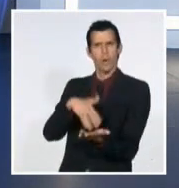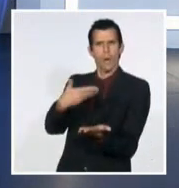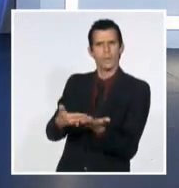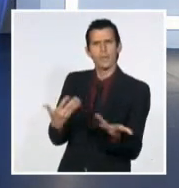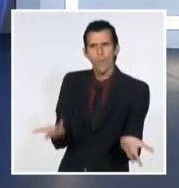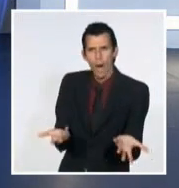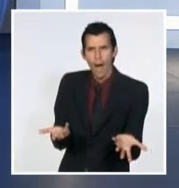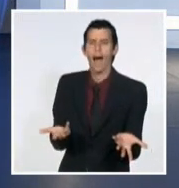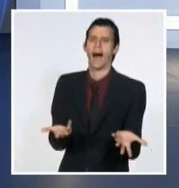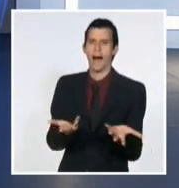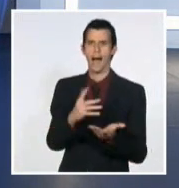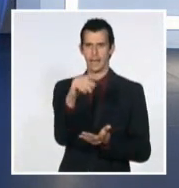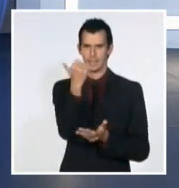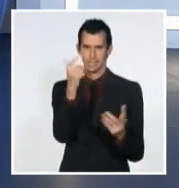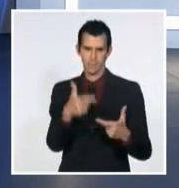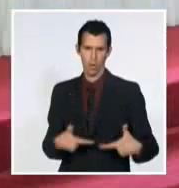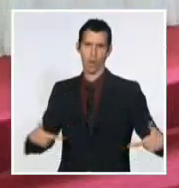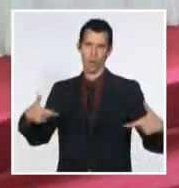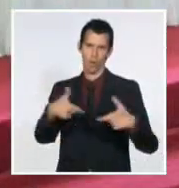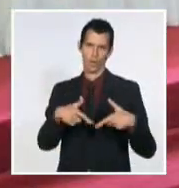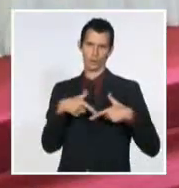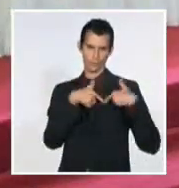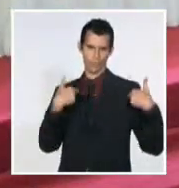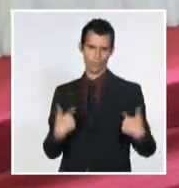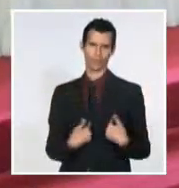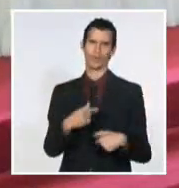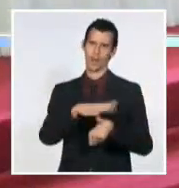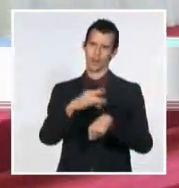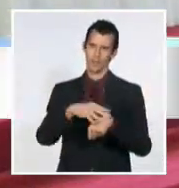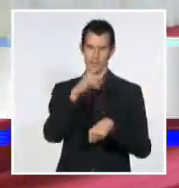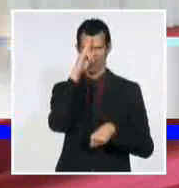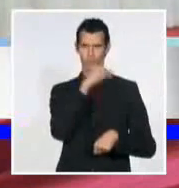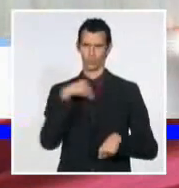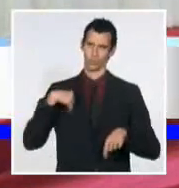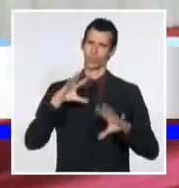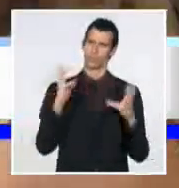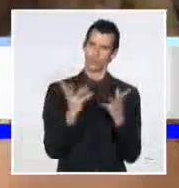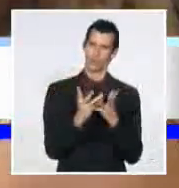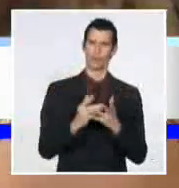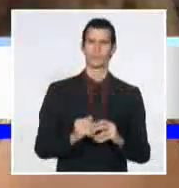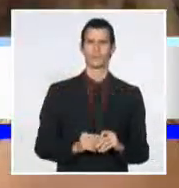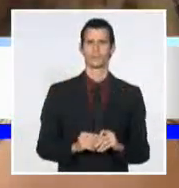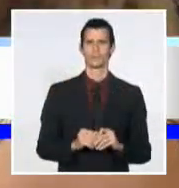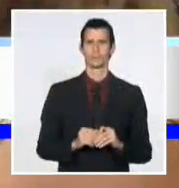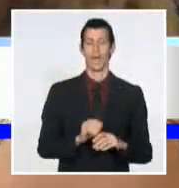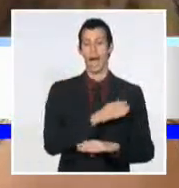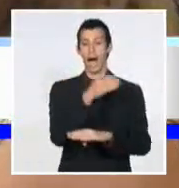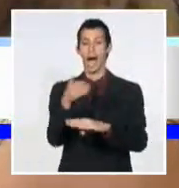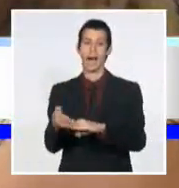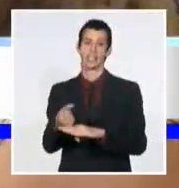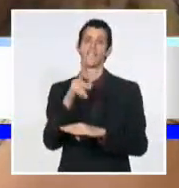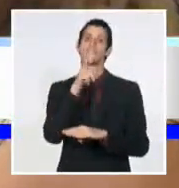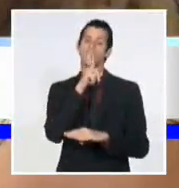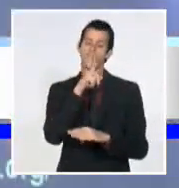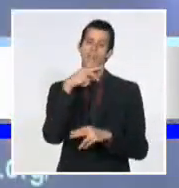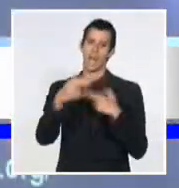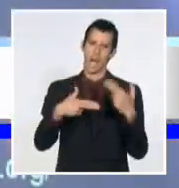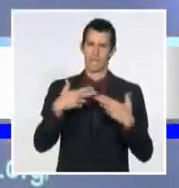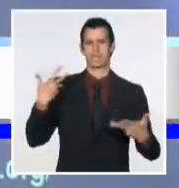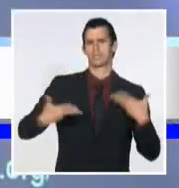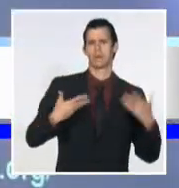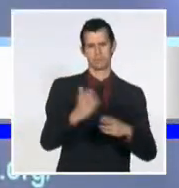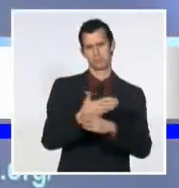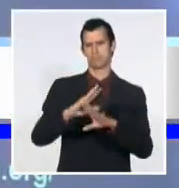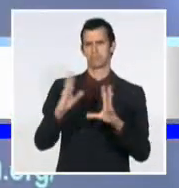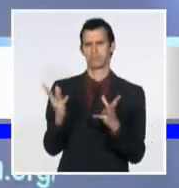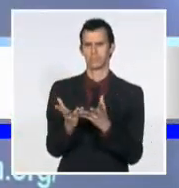se desarrolla en esta capital hasta el próximo viernes. En la jornada inaugural se explicó a través de tres conferencias que